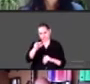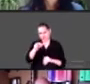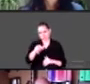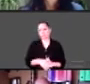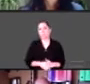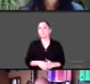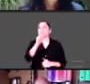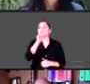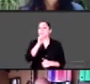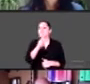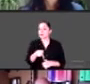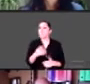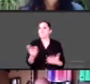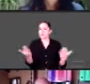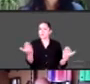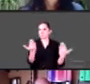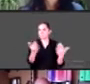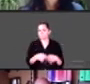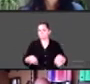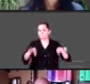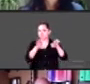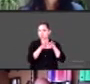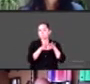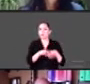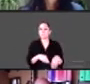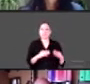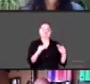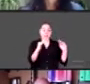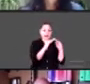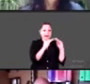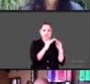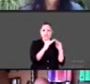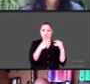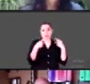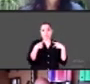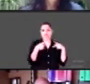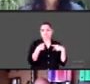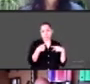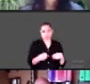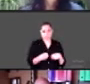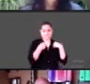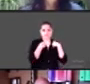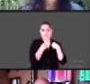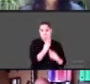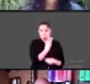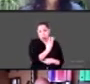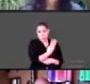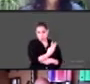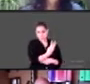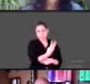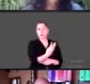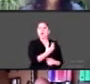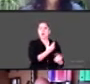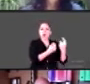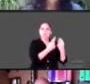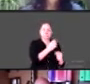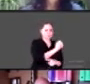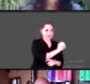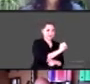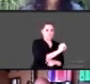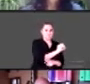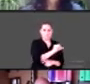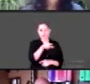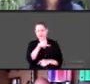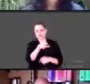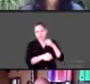importante, hogares de hasta cuatro integrantes, hay niñas, niñas y adolescentes de cero a 17 años en situación